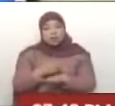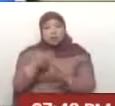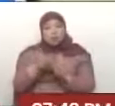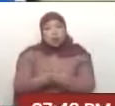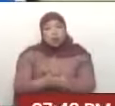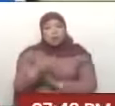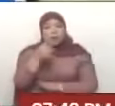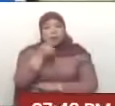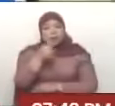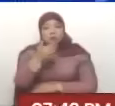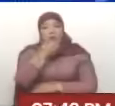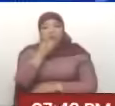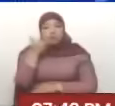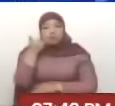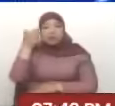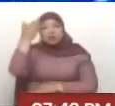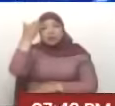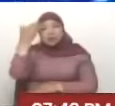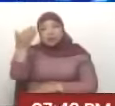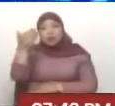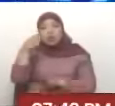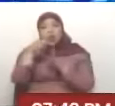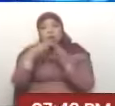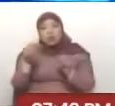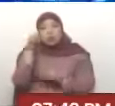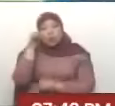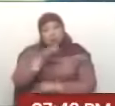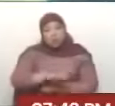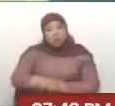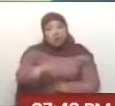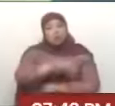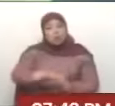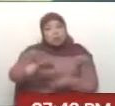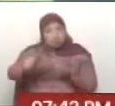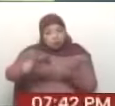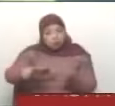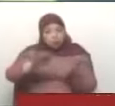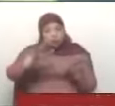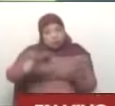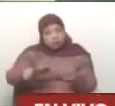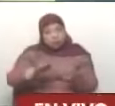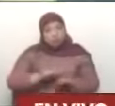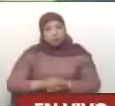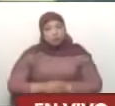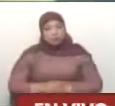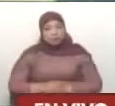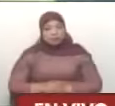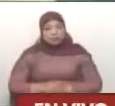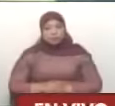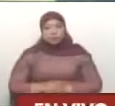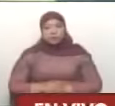Ramadán. Sí, bueno, mi saludo a todo el pueblo musulmán